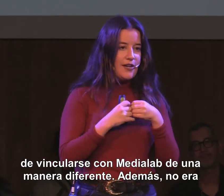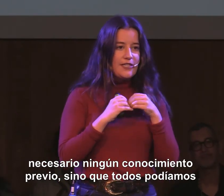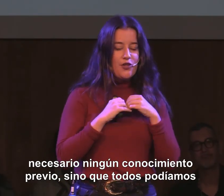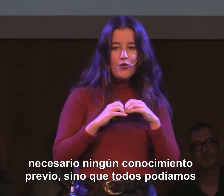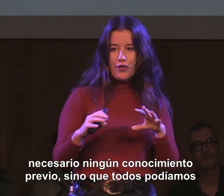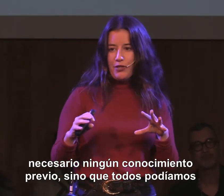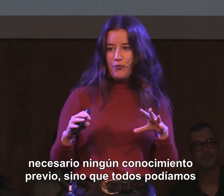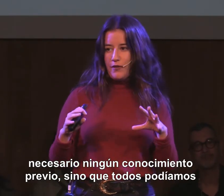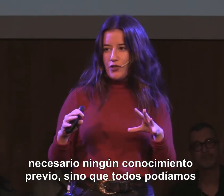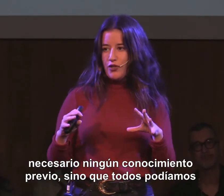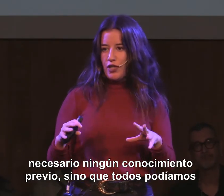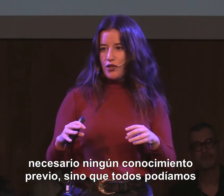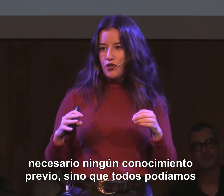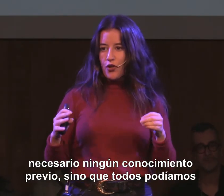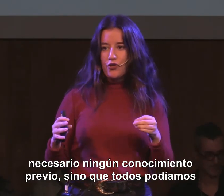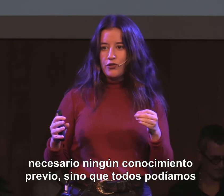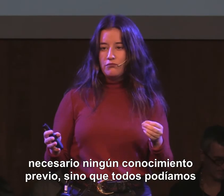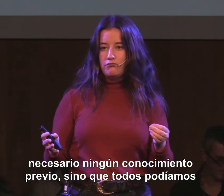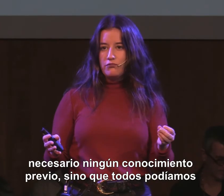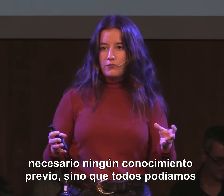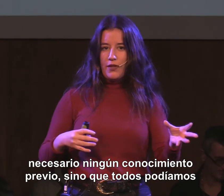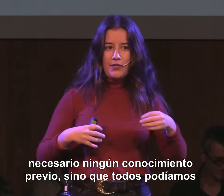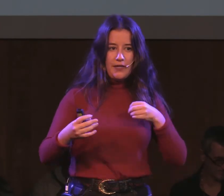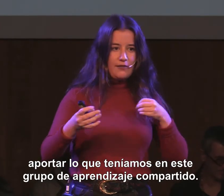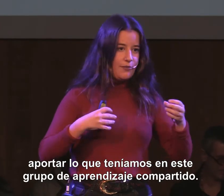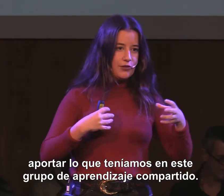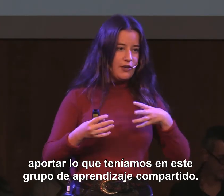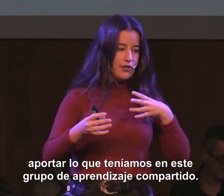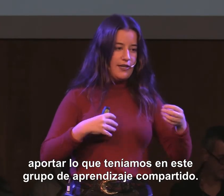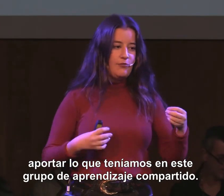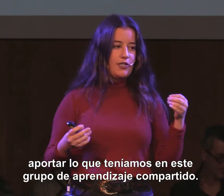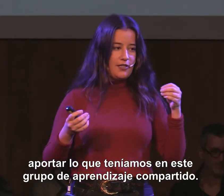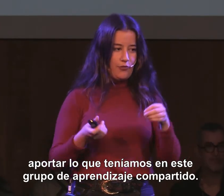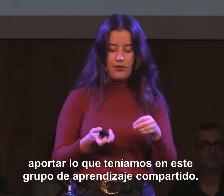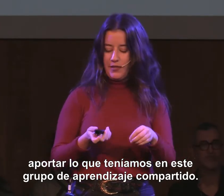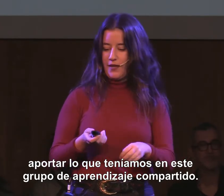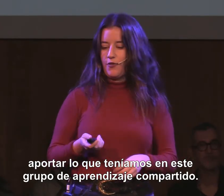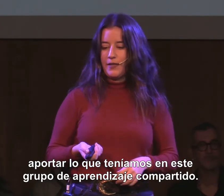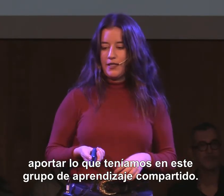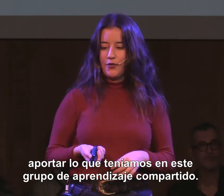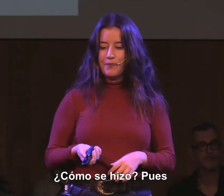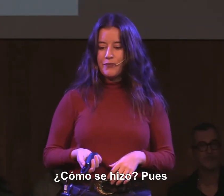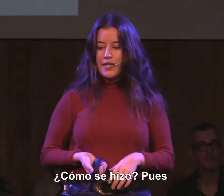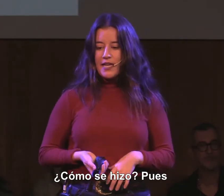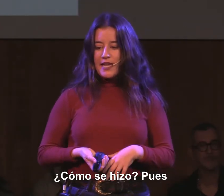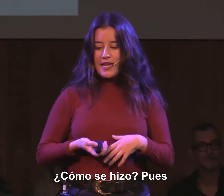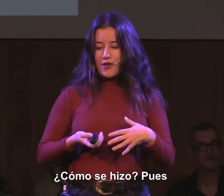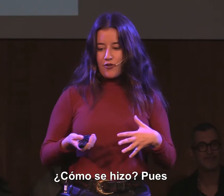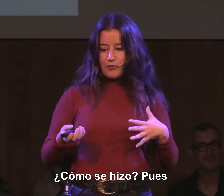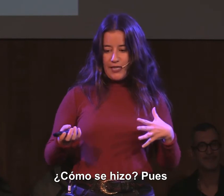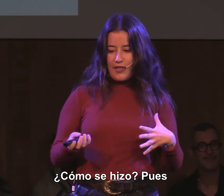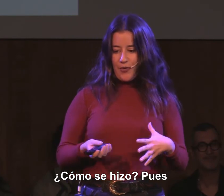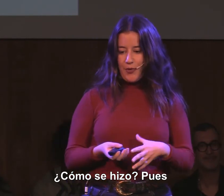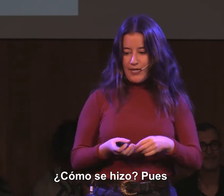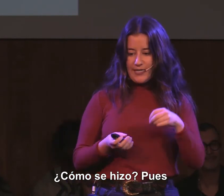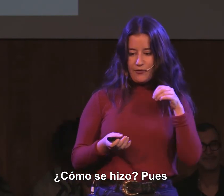o sea, no era necesario ningún conocimiento previo, sino que todos podíamos aportar lo que teníamos en este grupo de aprendizaje compartido.